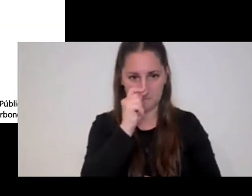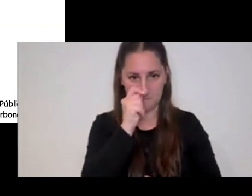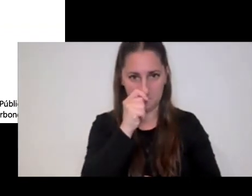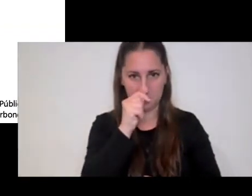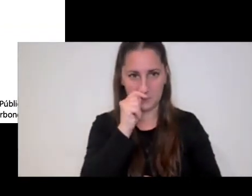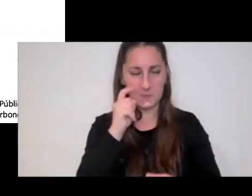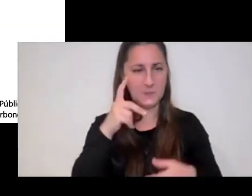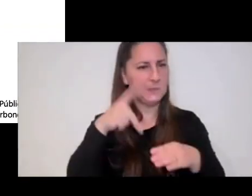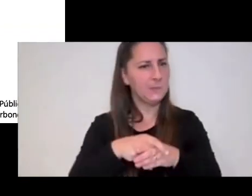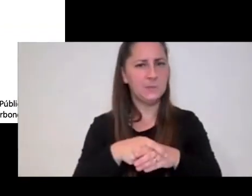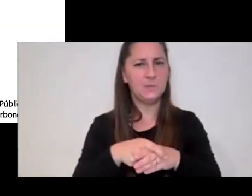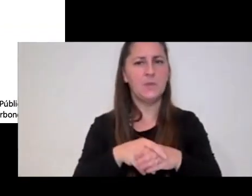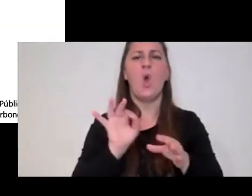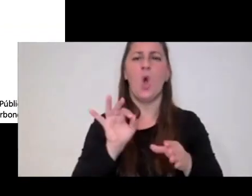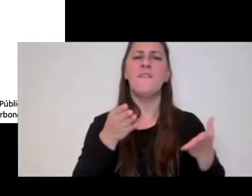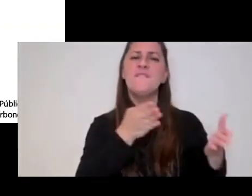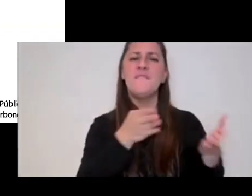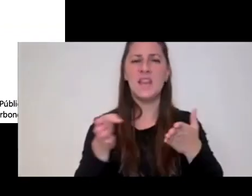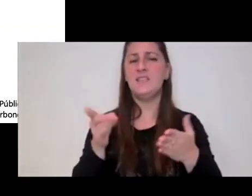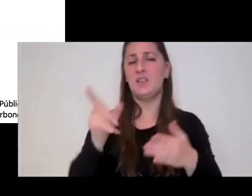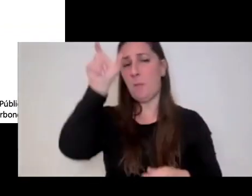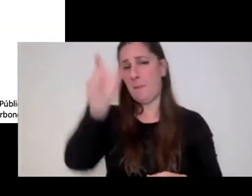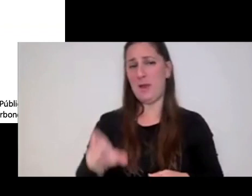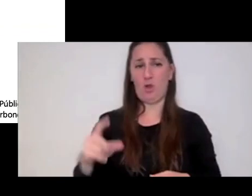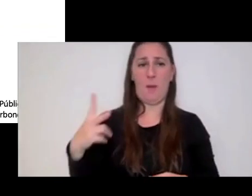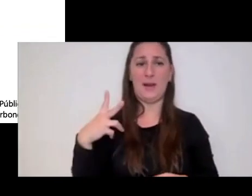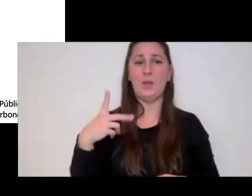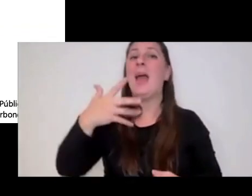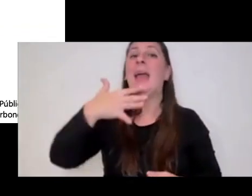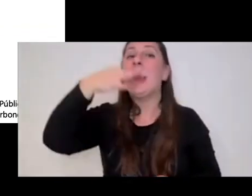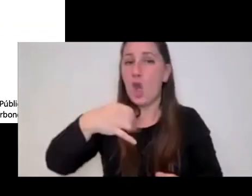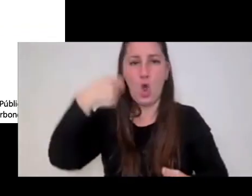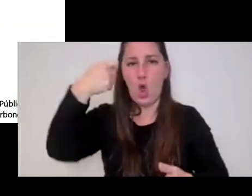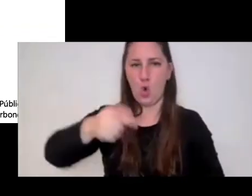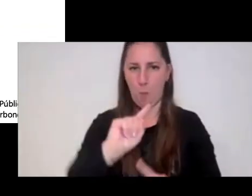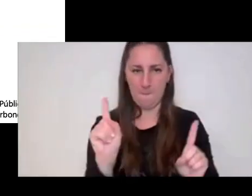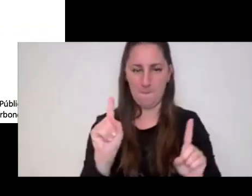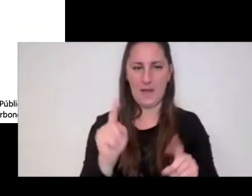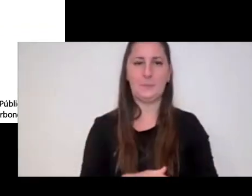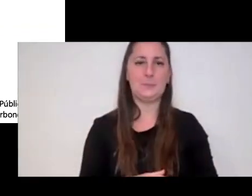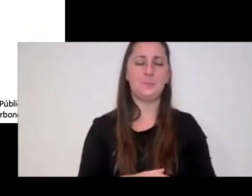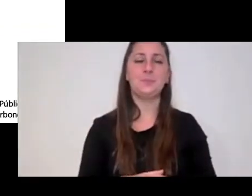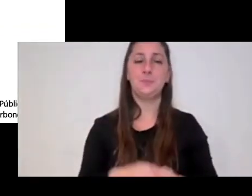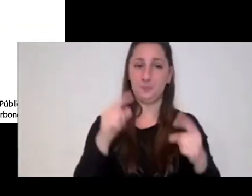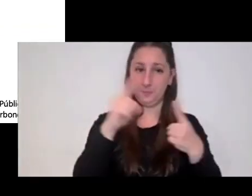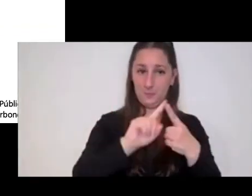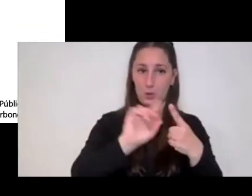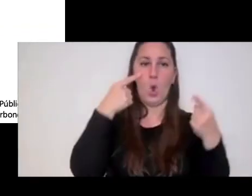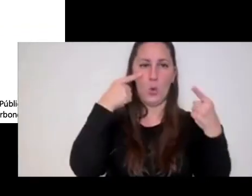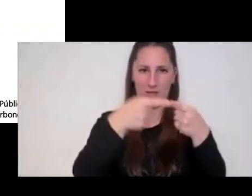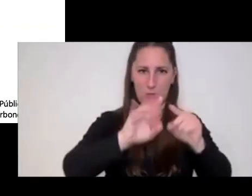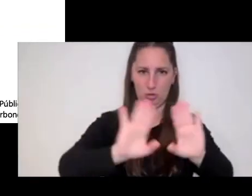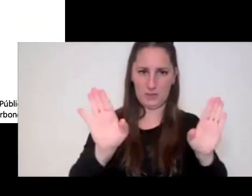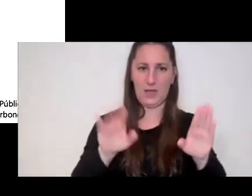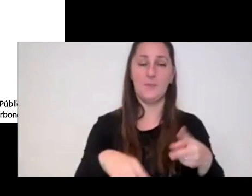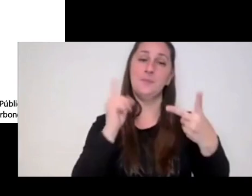o un beneficio para un contribuyente incumplidor. El primer punto ya lo tratamos, objetivo, y el